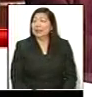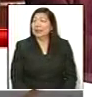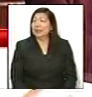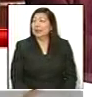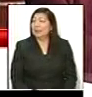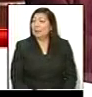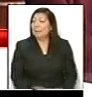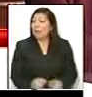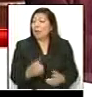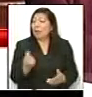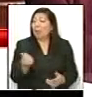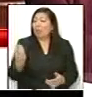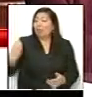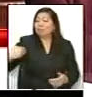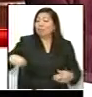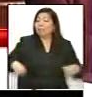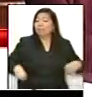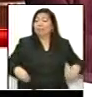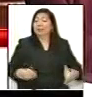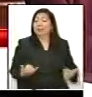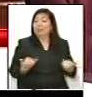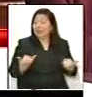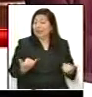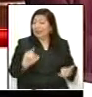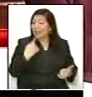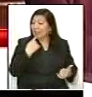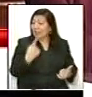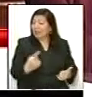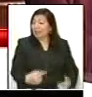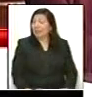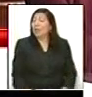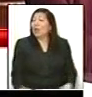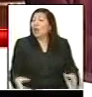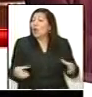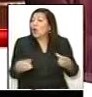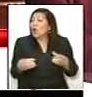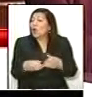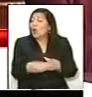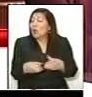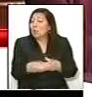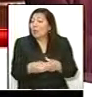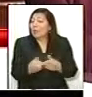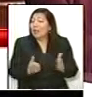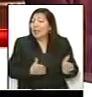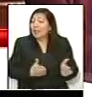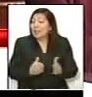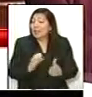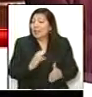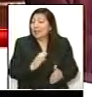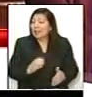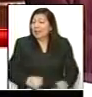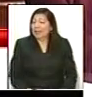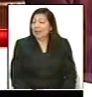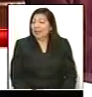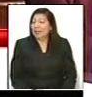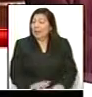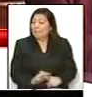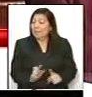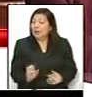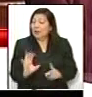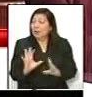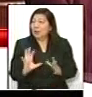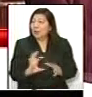de coimas. Y eso lo dijimos en la comisión de la vía expresa del Callao. ICSA era la